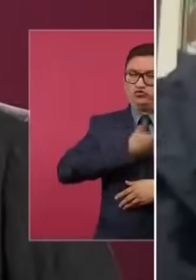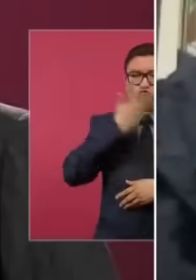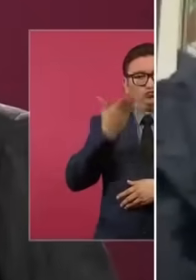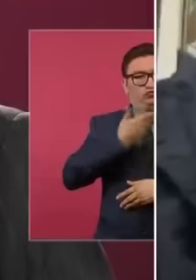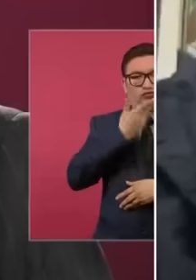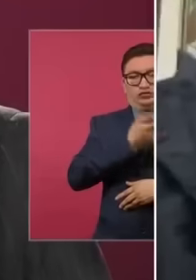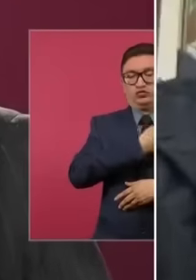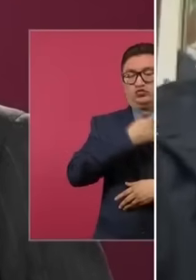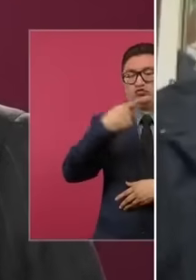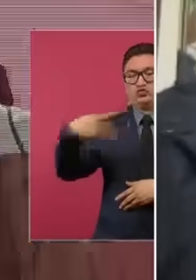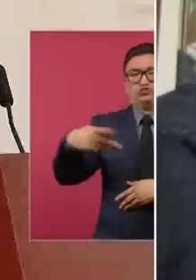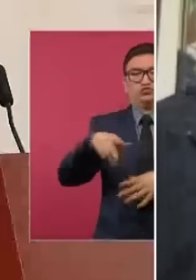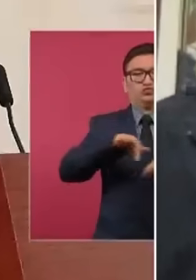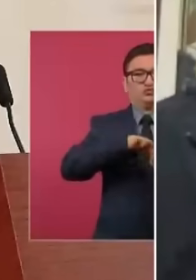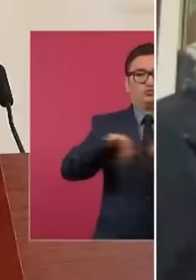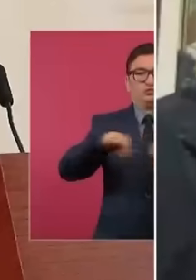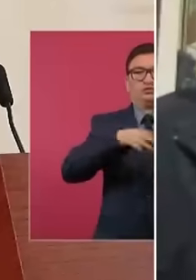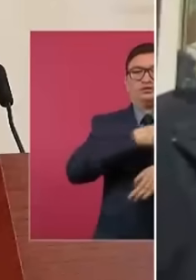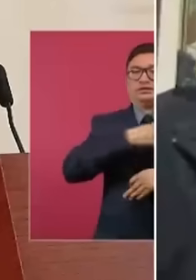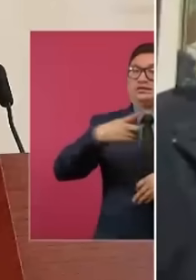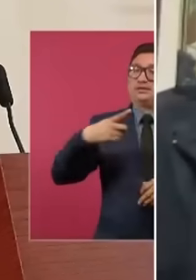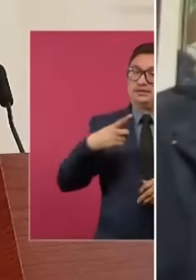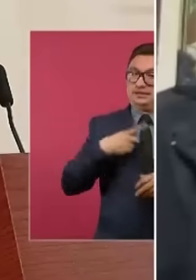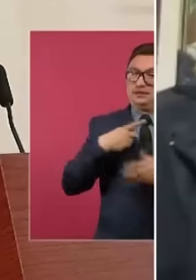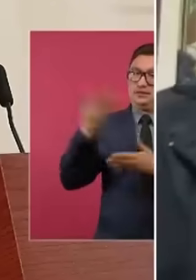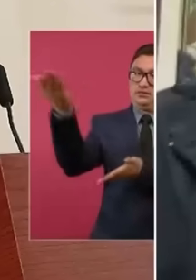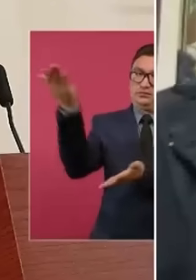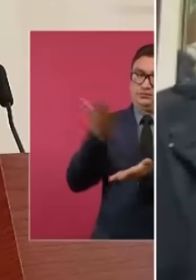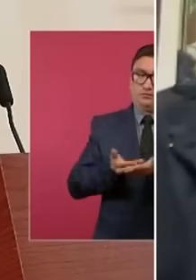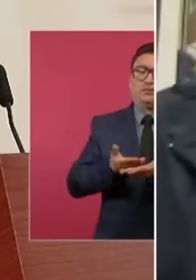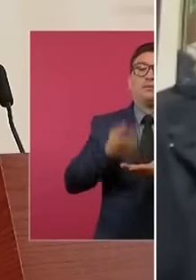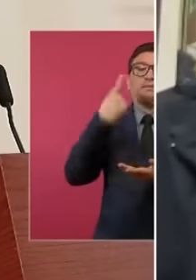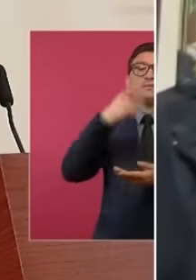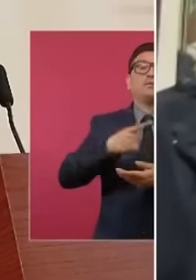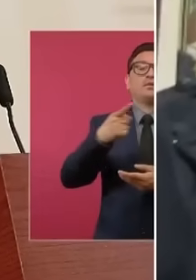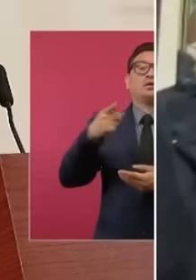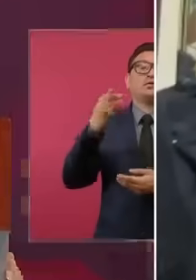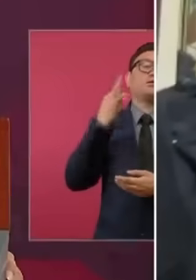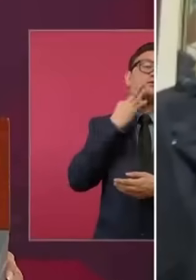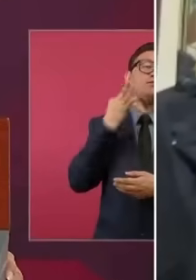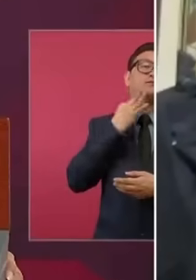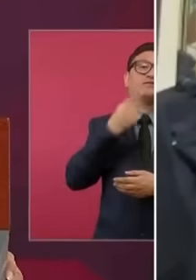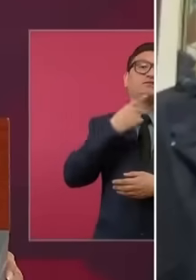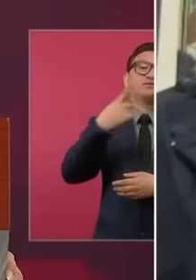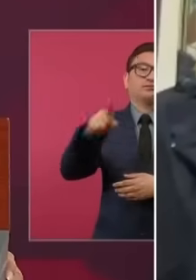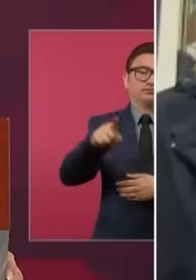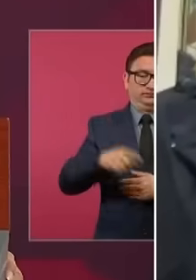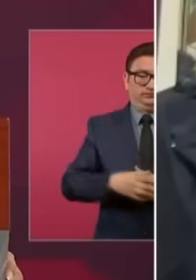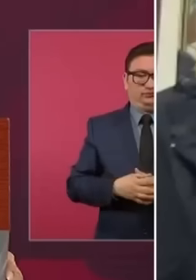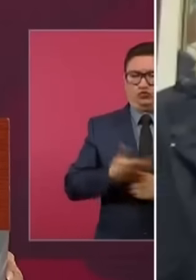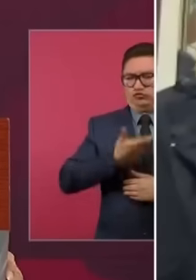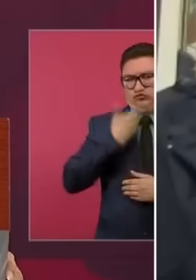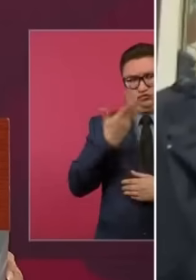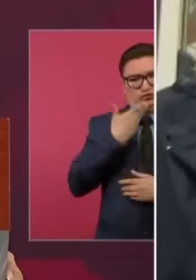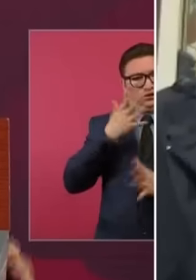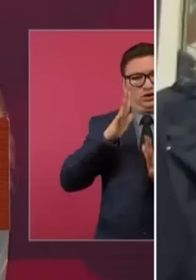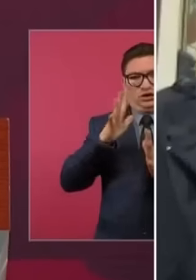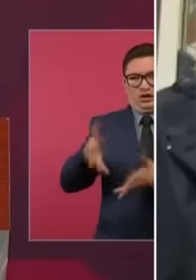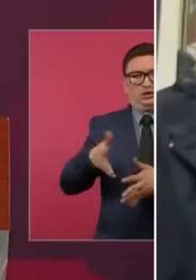quieren? Si no lo están destinando para proteger a la población, esa